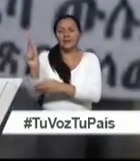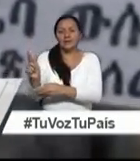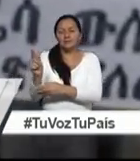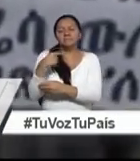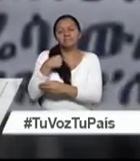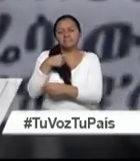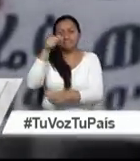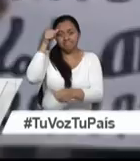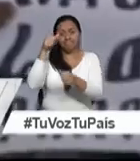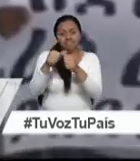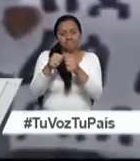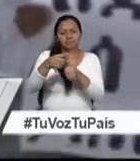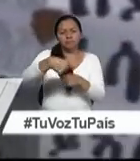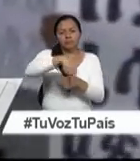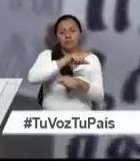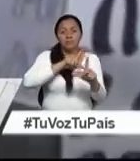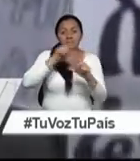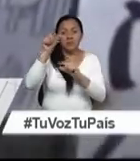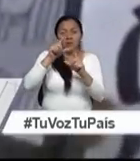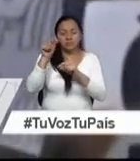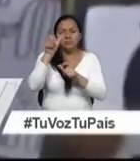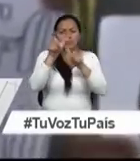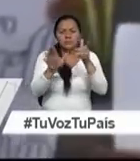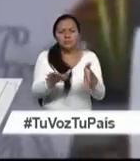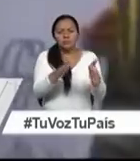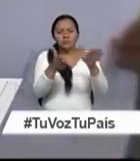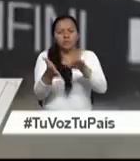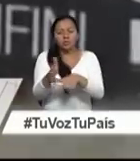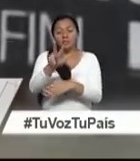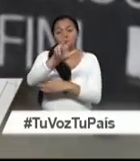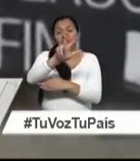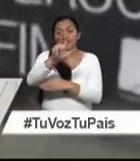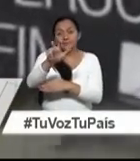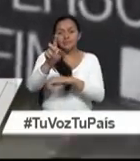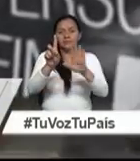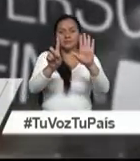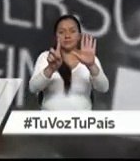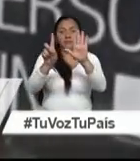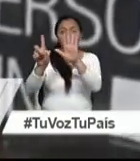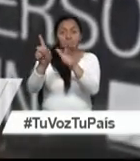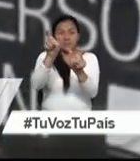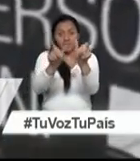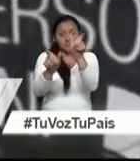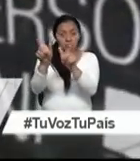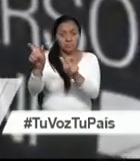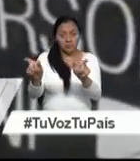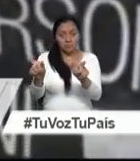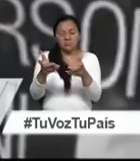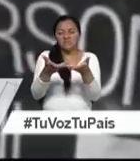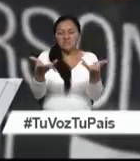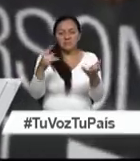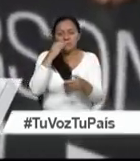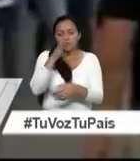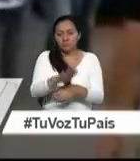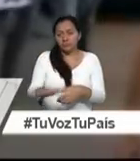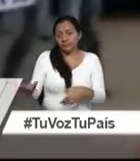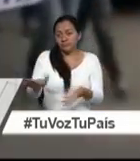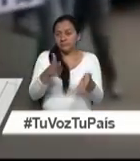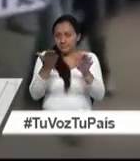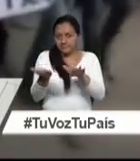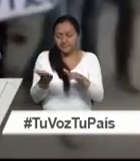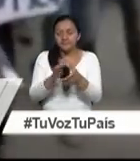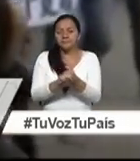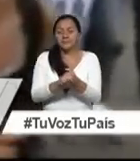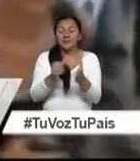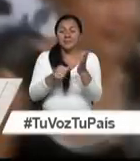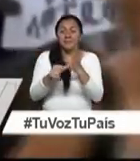de la inmigración para recordar el naufragio en el que murieron 366 inmigrantes, entre ellos muchos niños. El ministro